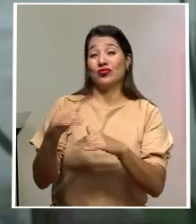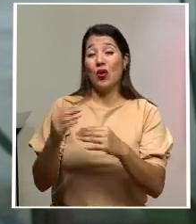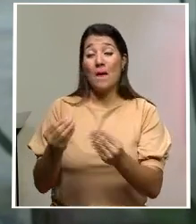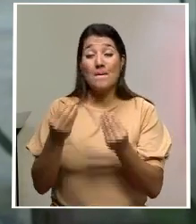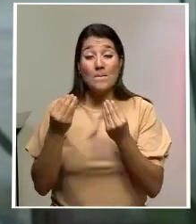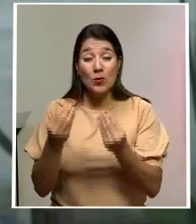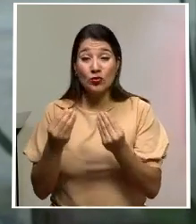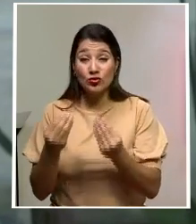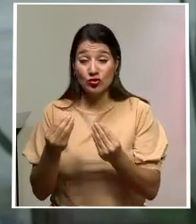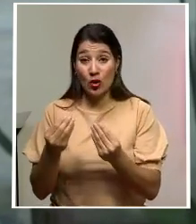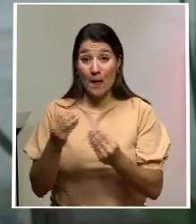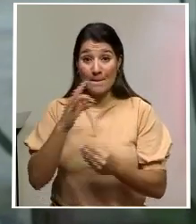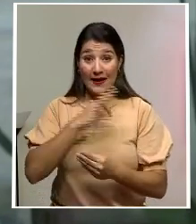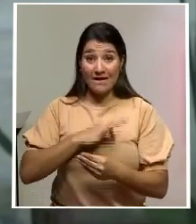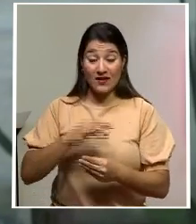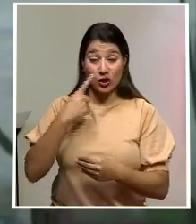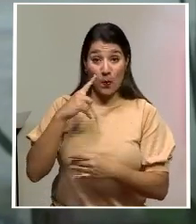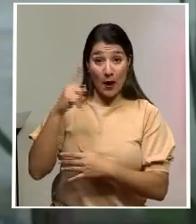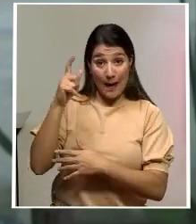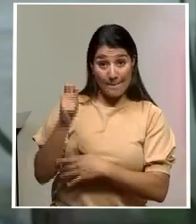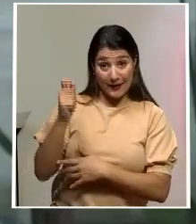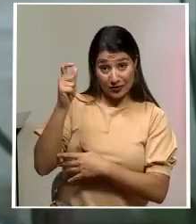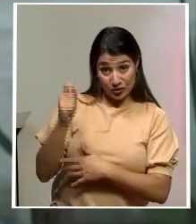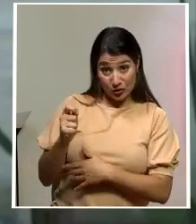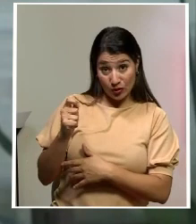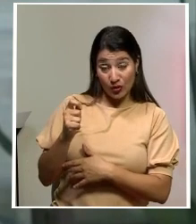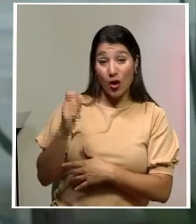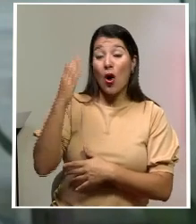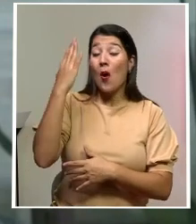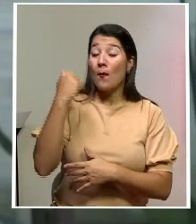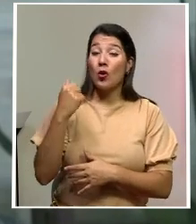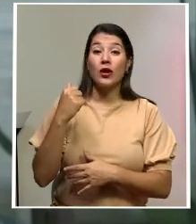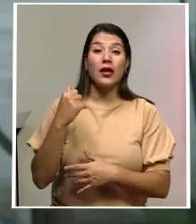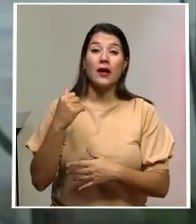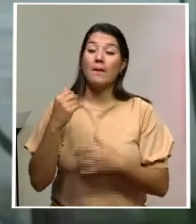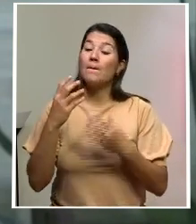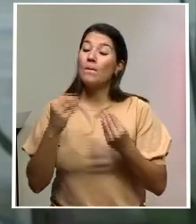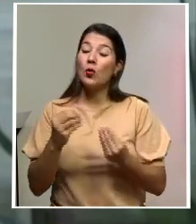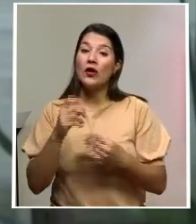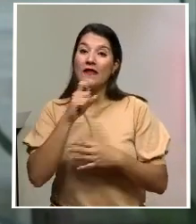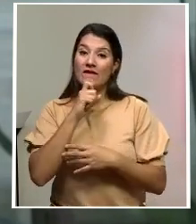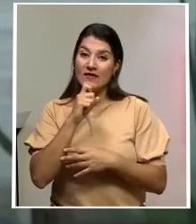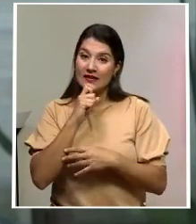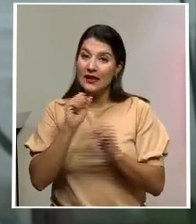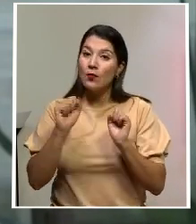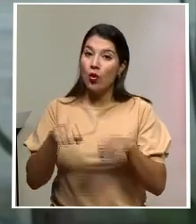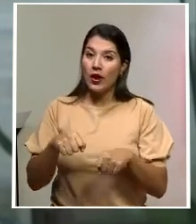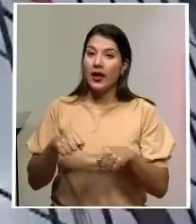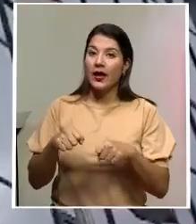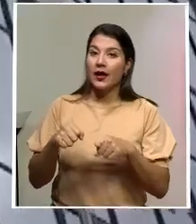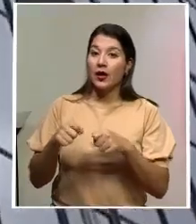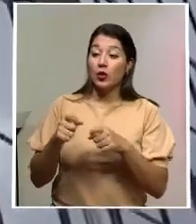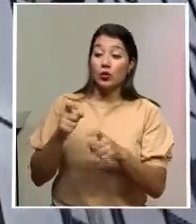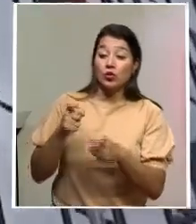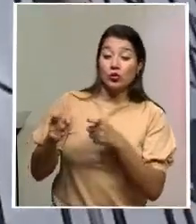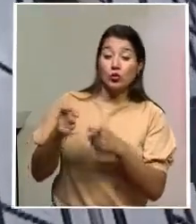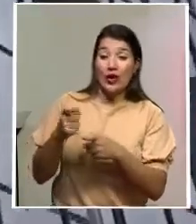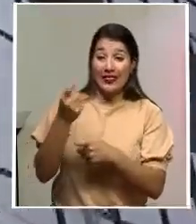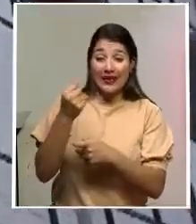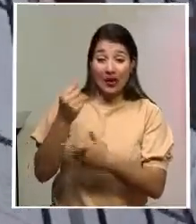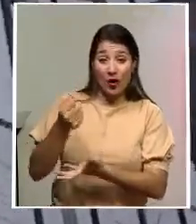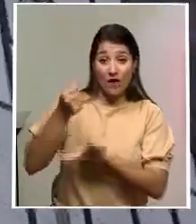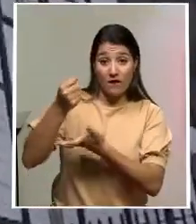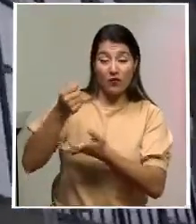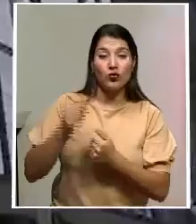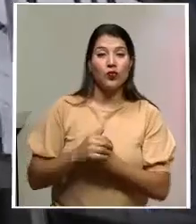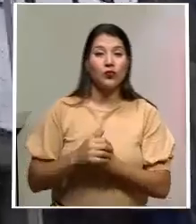a futuro, debido a que difícilmente va a poder reponer incluso la inflación sobre las pensiones ya otorgadas. Varios son los